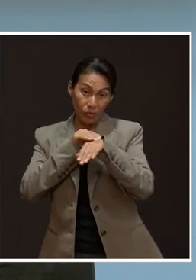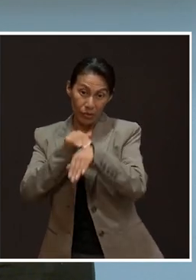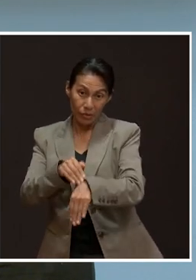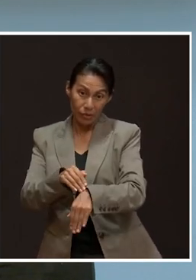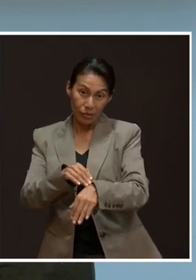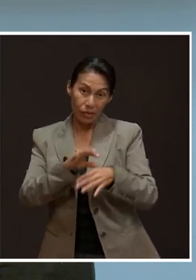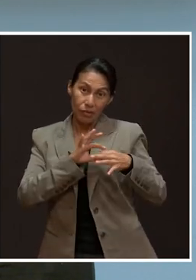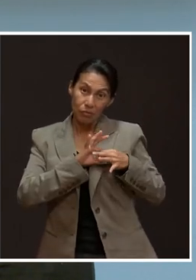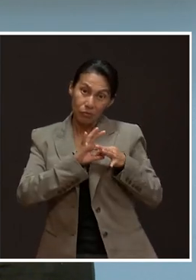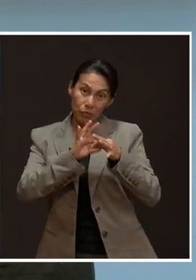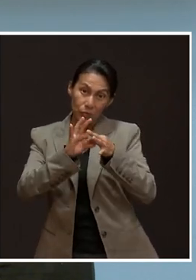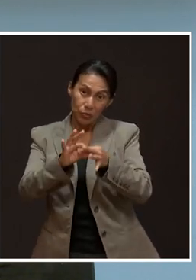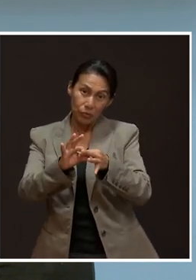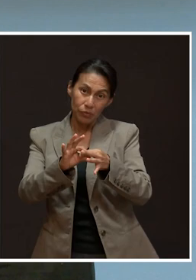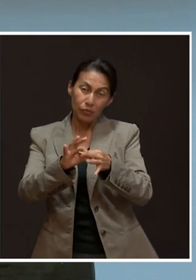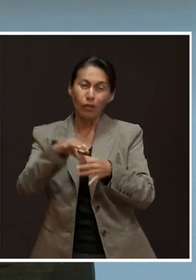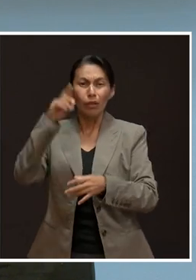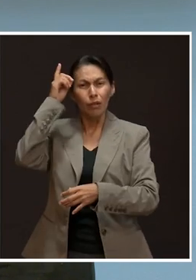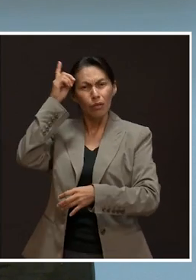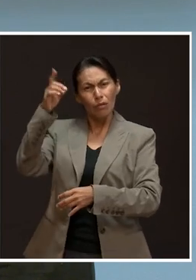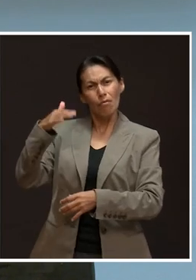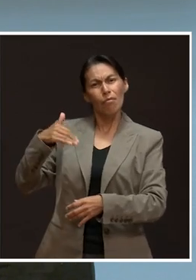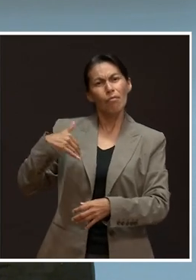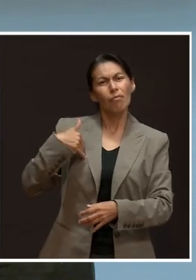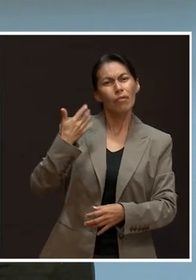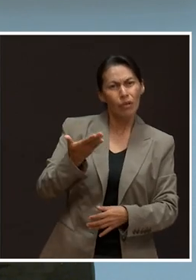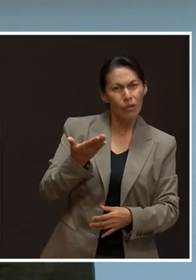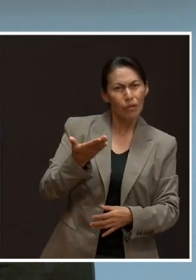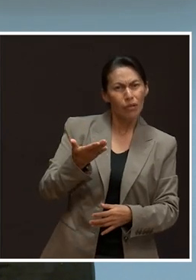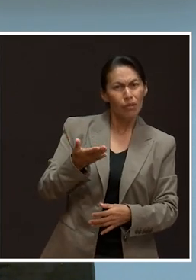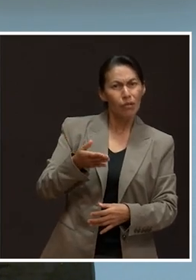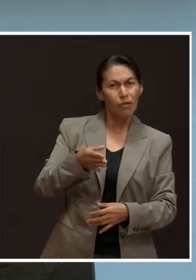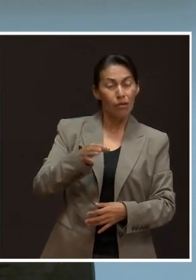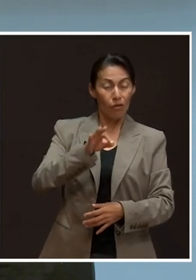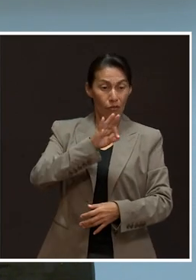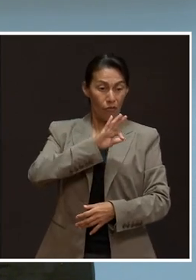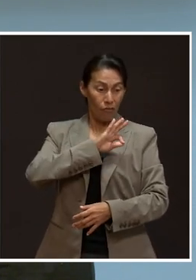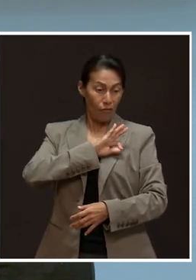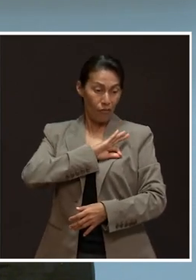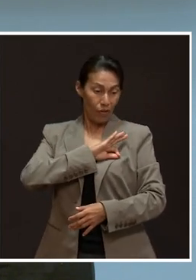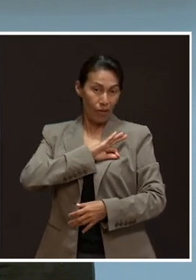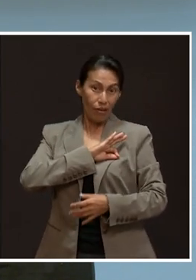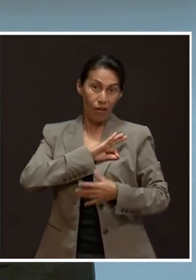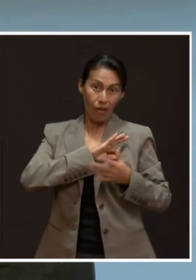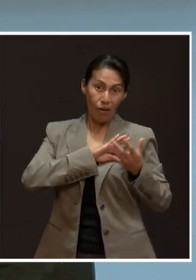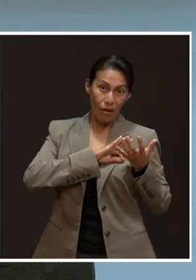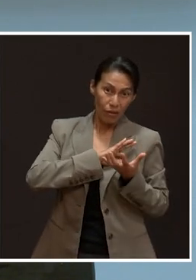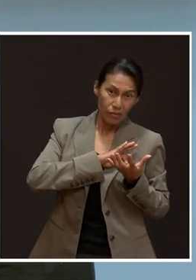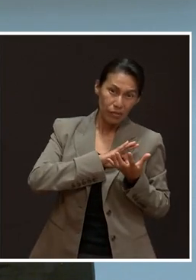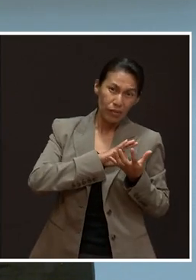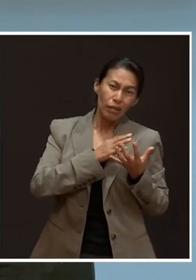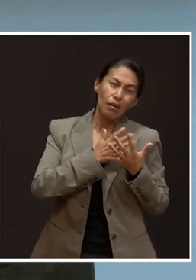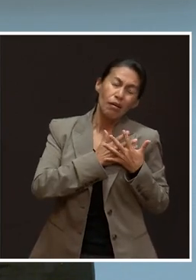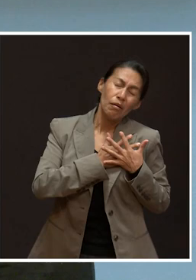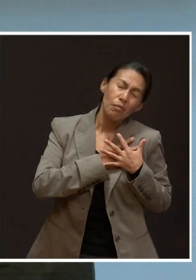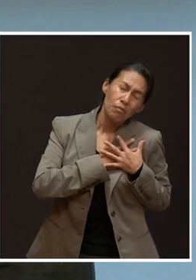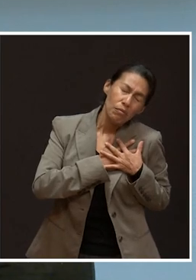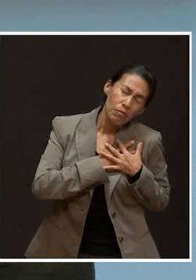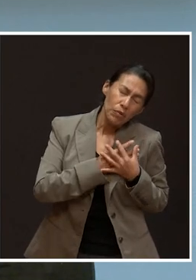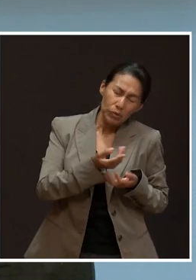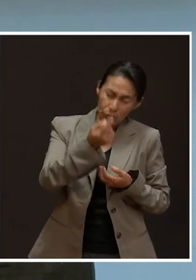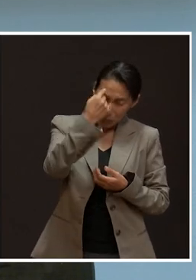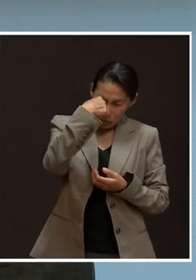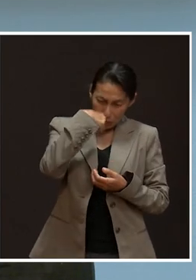cuando Dios hace milagros, los hace para honrar nuestra fe que obra por el amor y